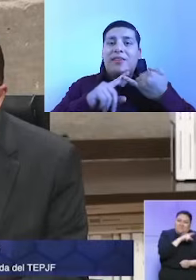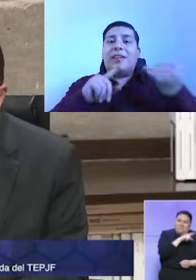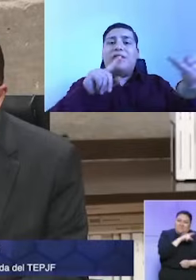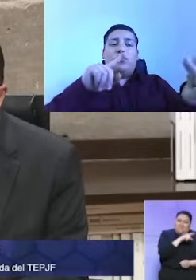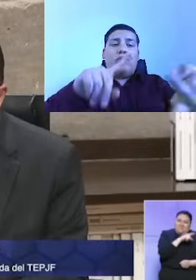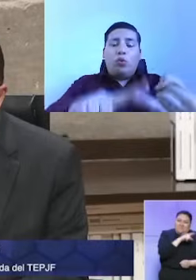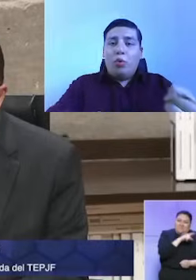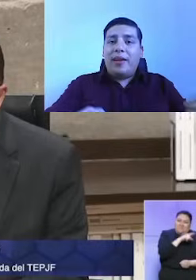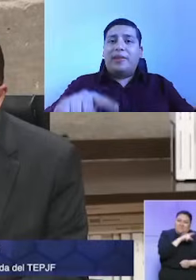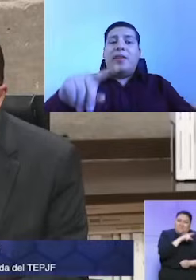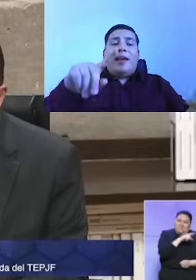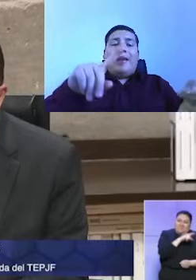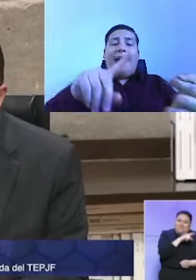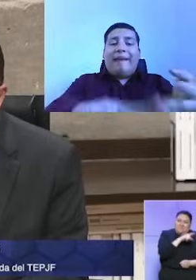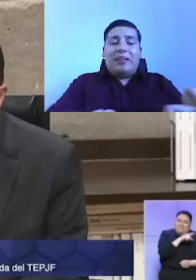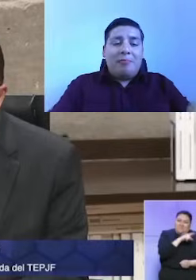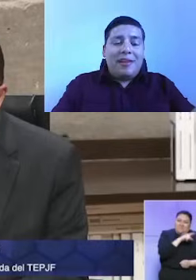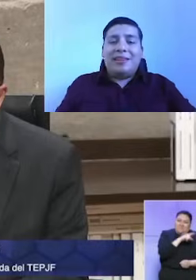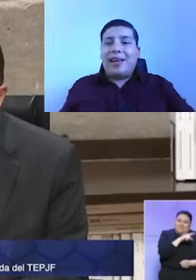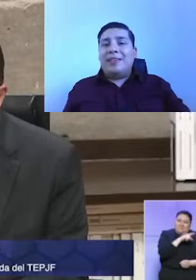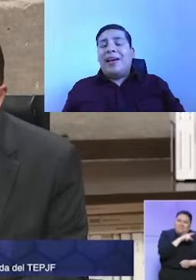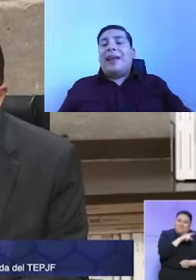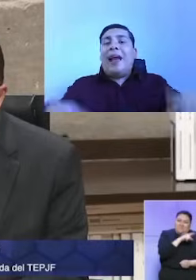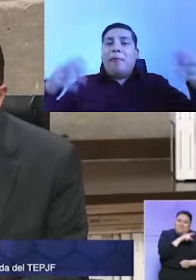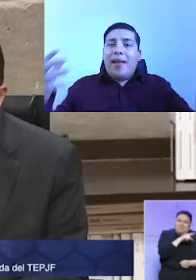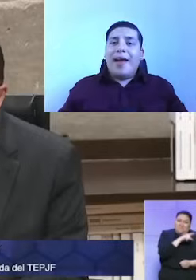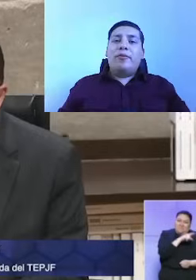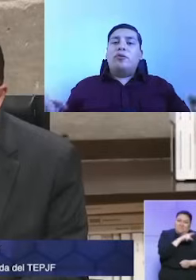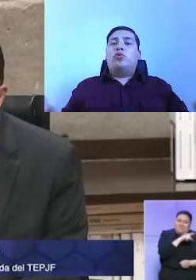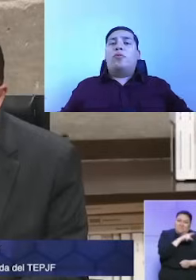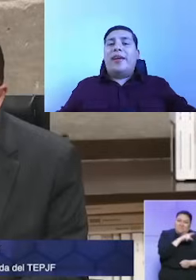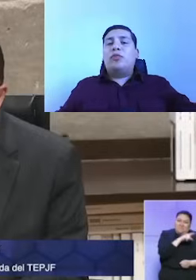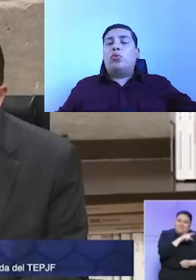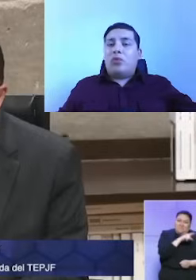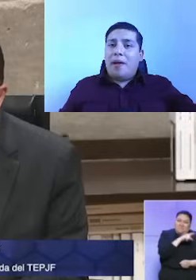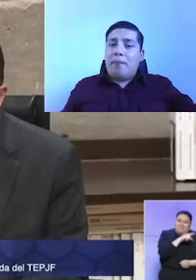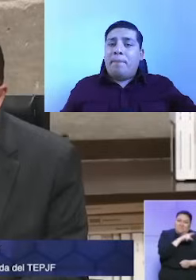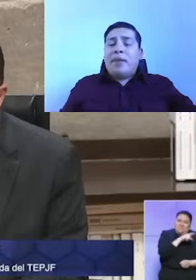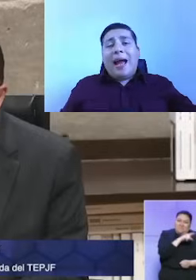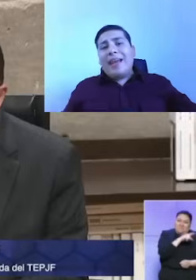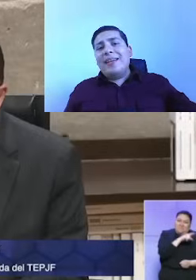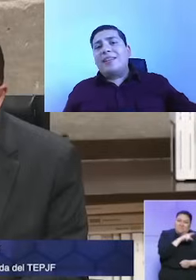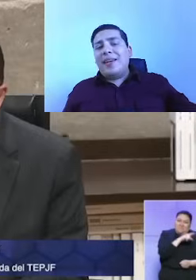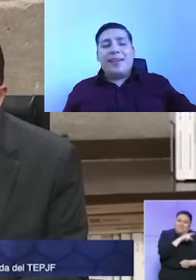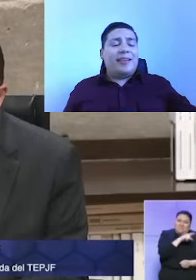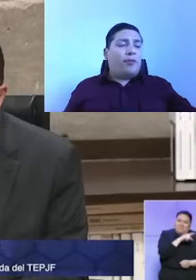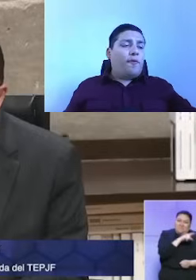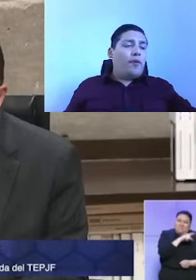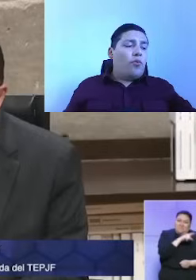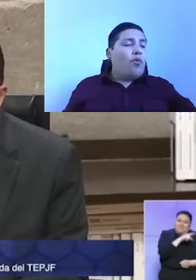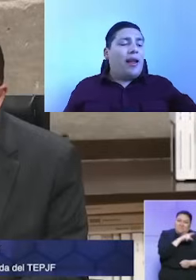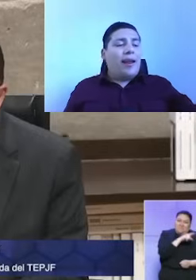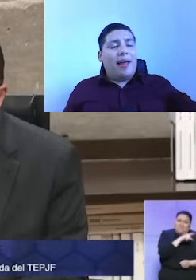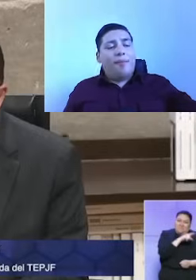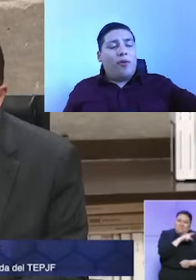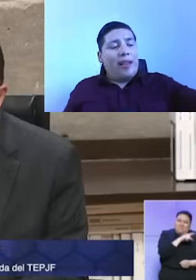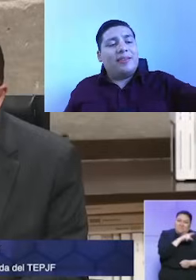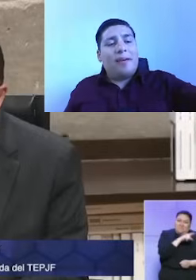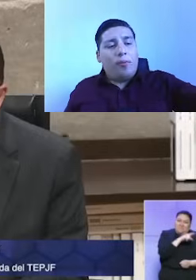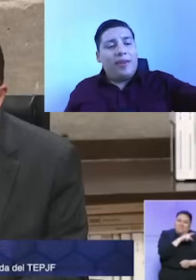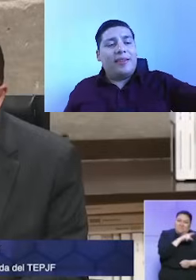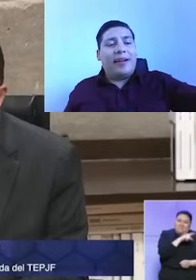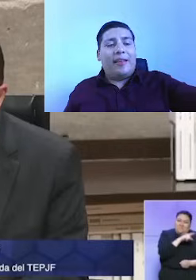los periodistas, youtubers, activistas que hablaron sobre su tema. Ahí sí se configura